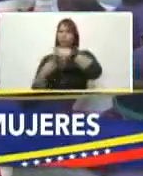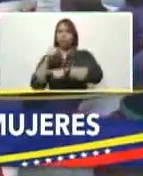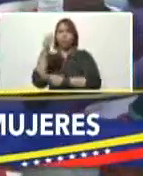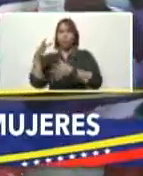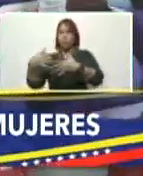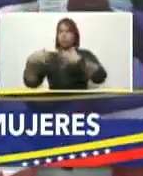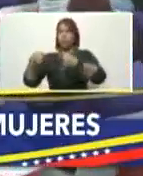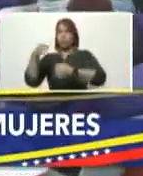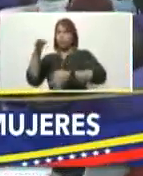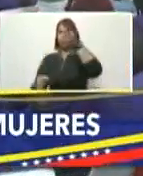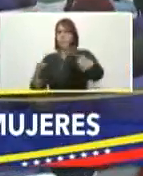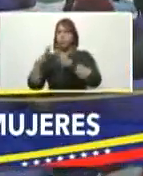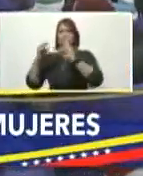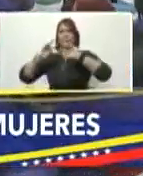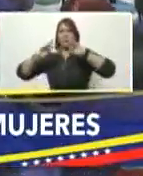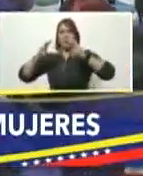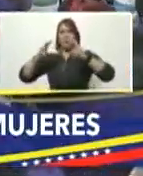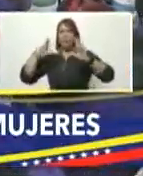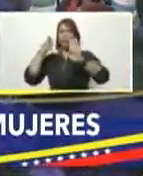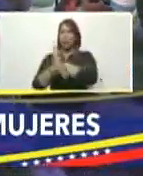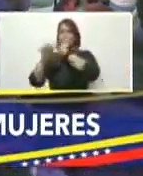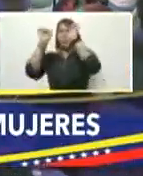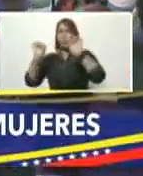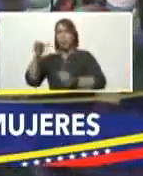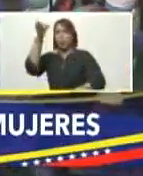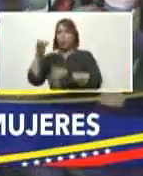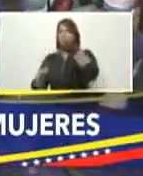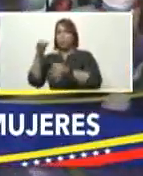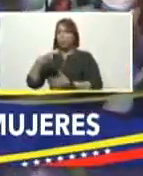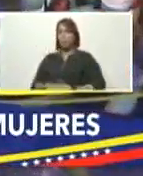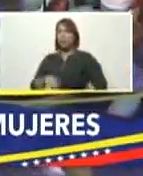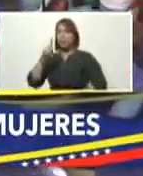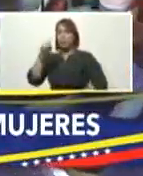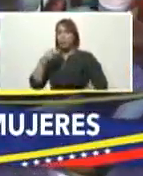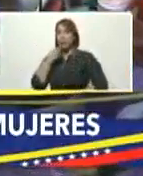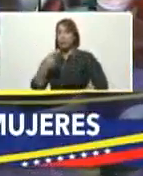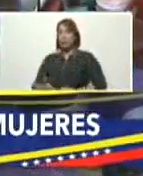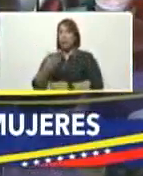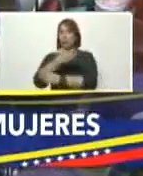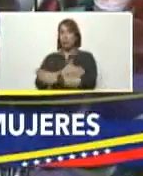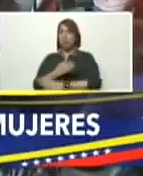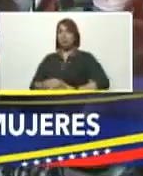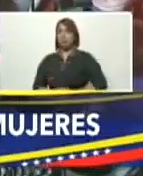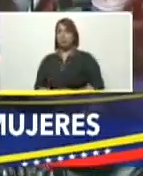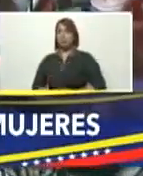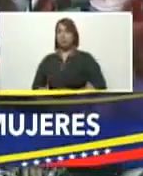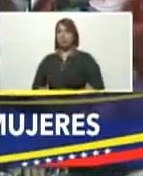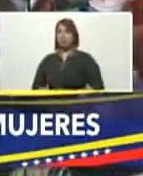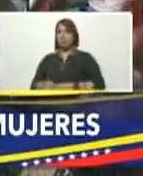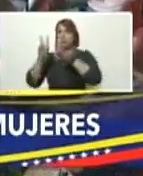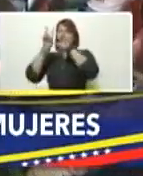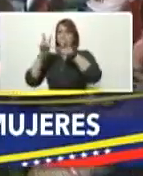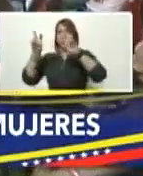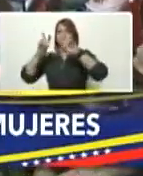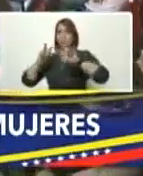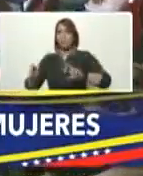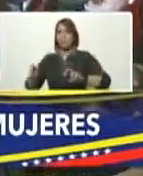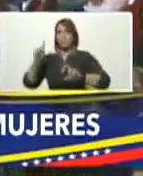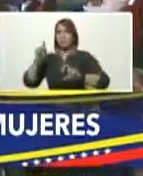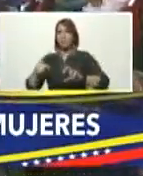judicial todo el tema del sistema de justicia. Y también, lo decía hace un rato, revisarnos de